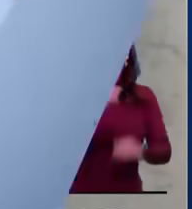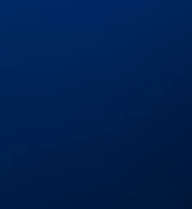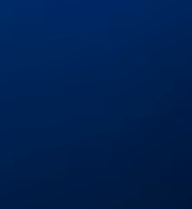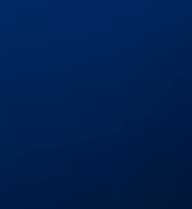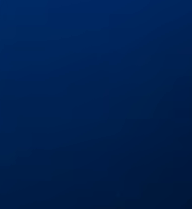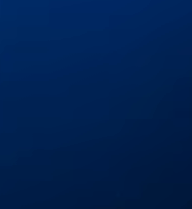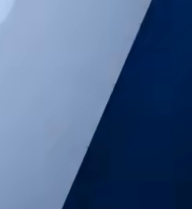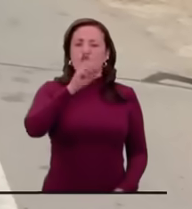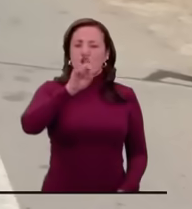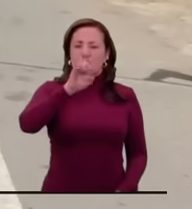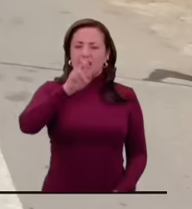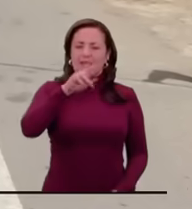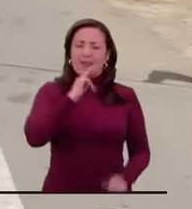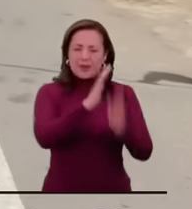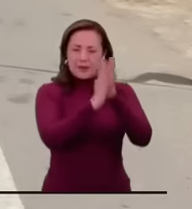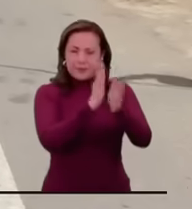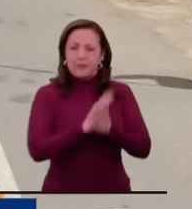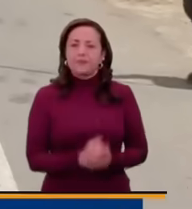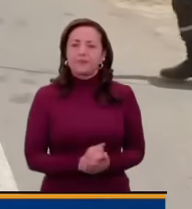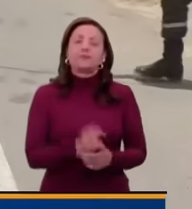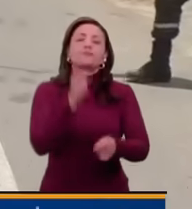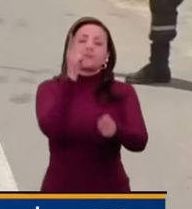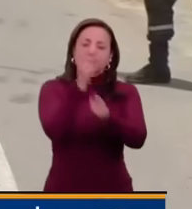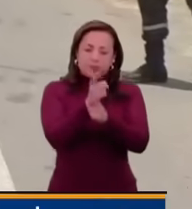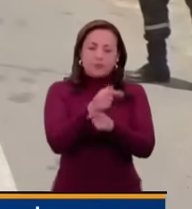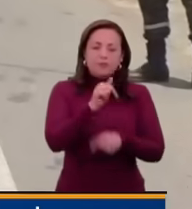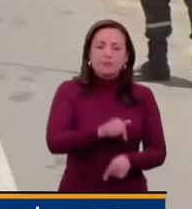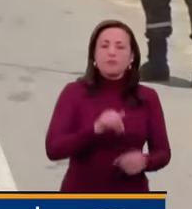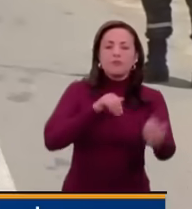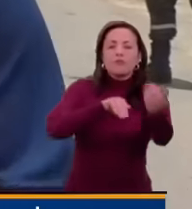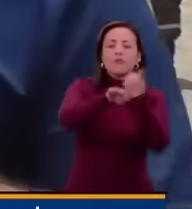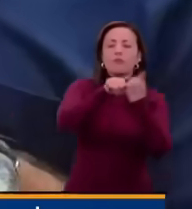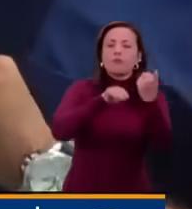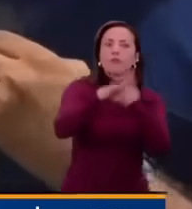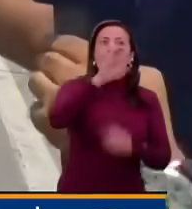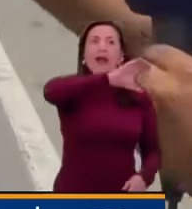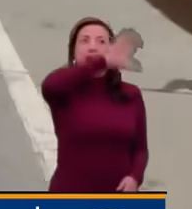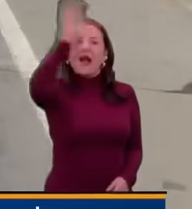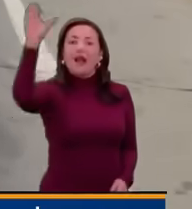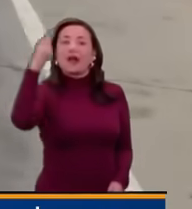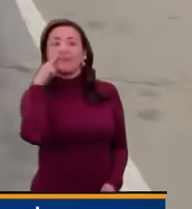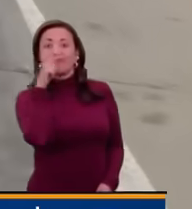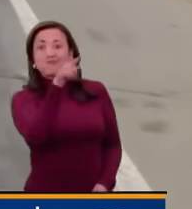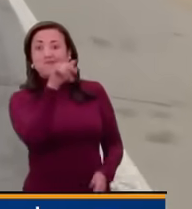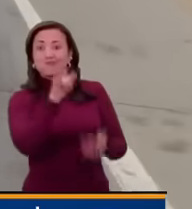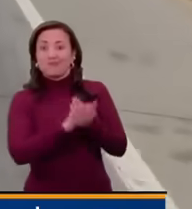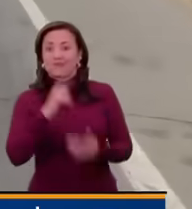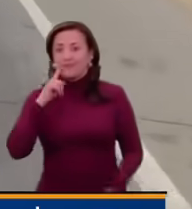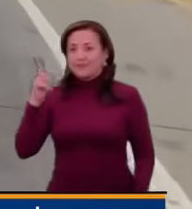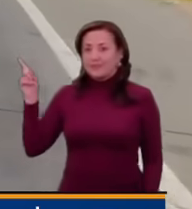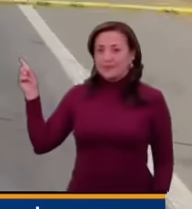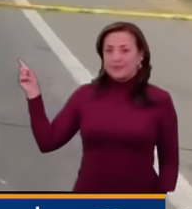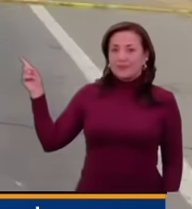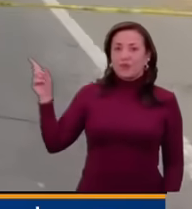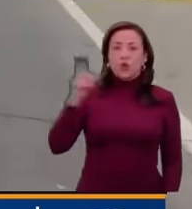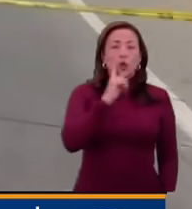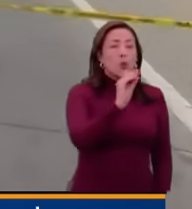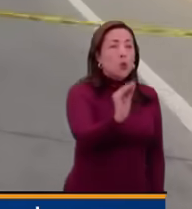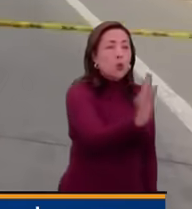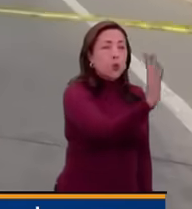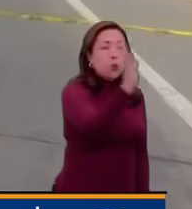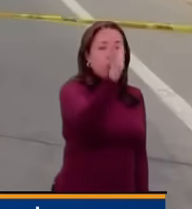detalles Así es estamos sobre la troncal del Caribe justo al fondo ustedes ven esa línea de humo saliendo ese son